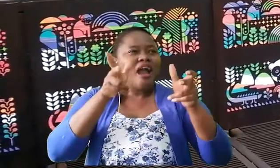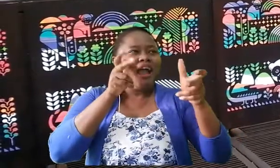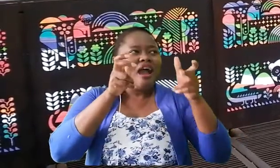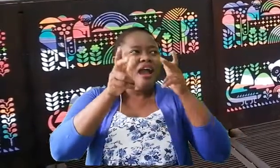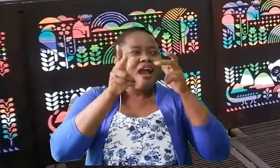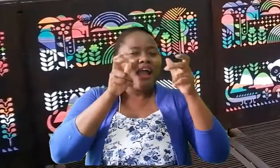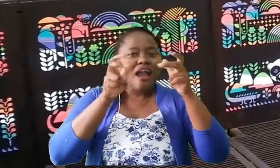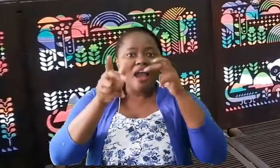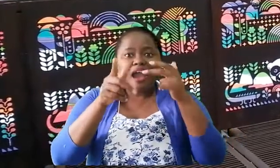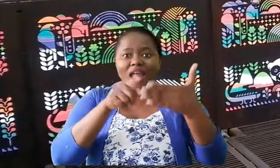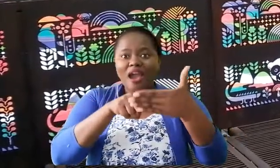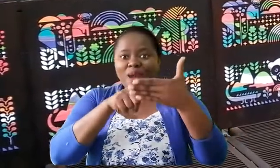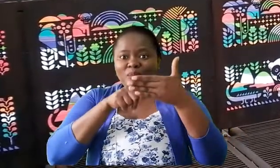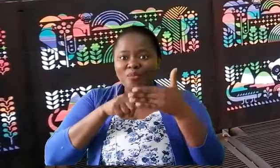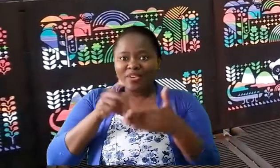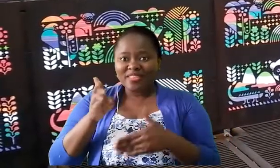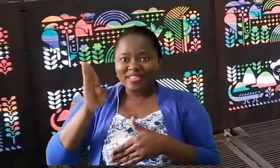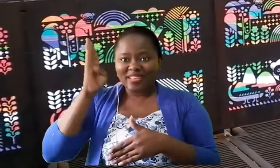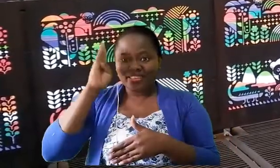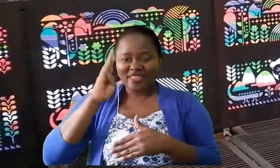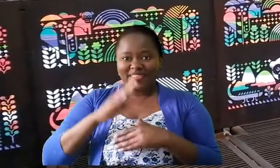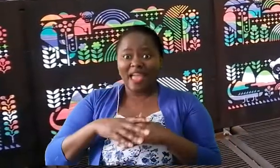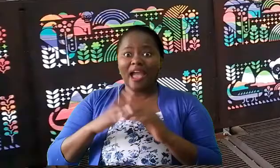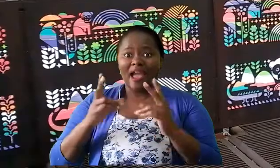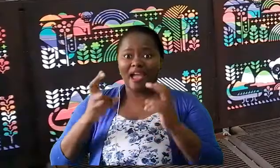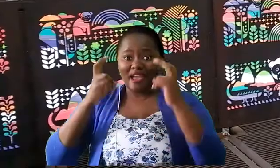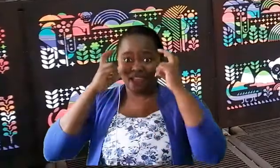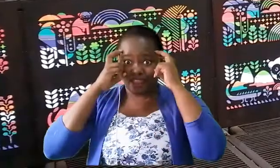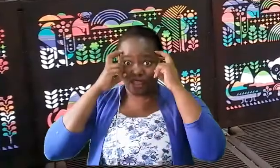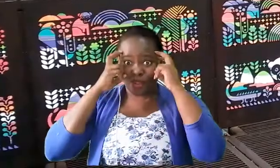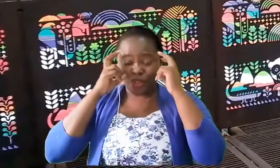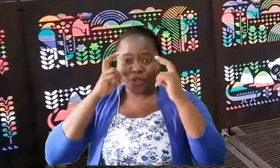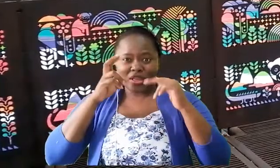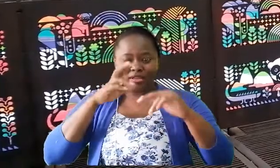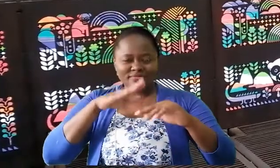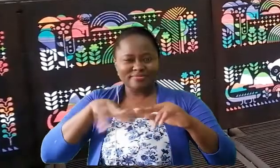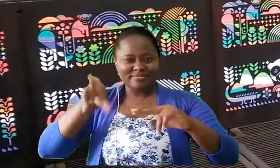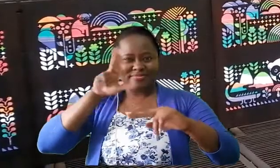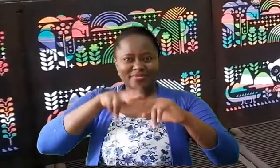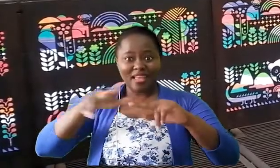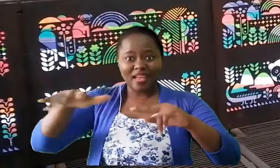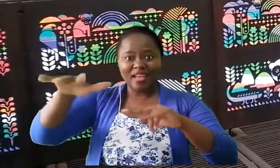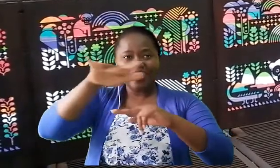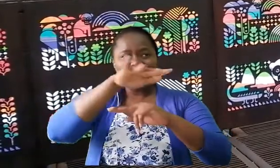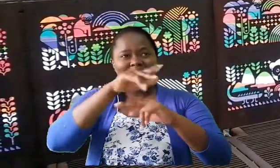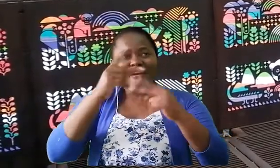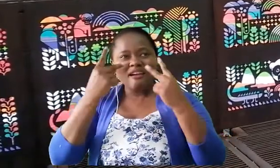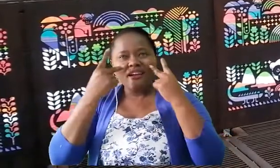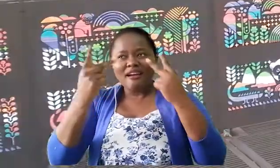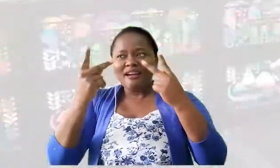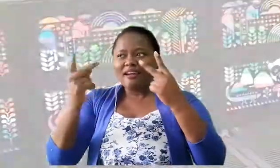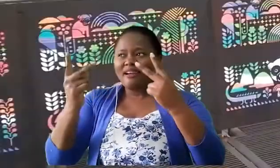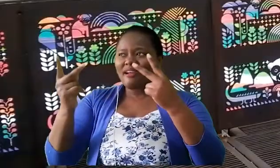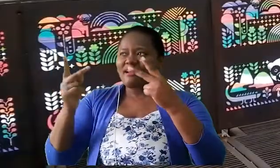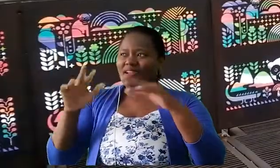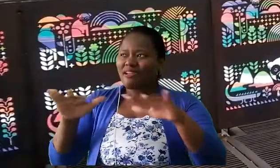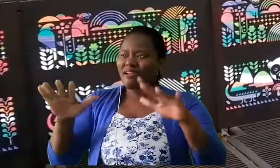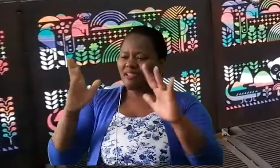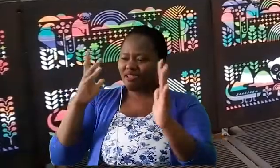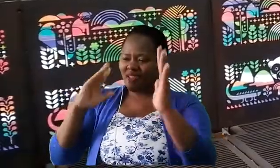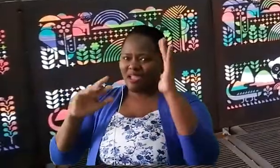encuentra al observar la naturaleza, al observarla, digamos, científicamente,